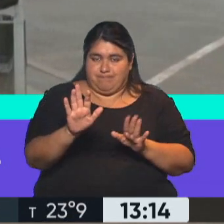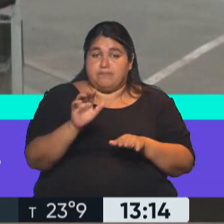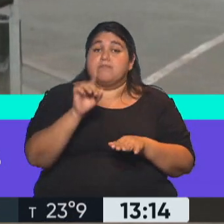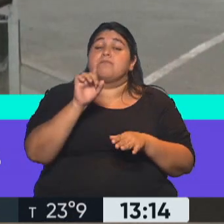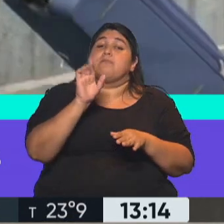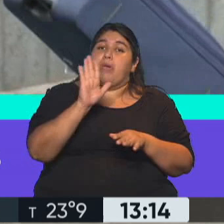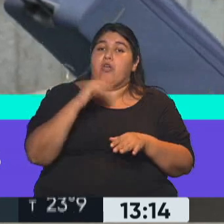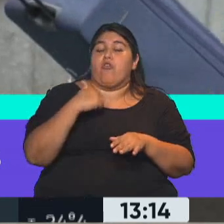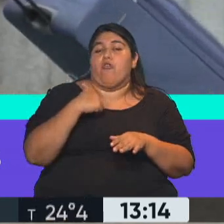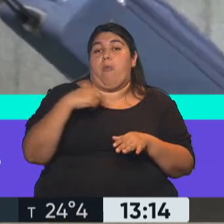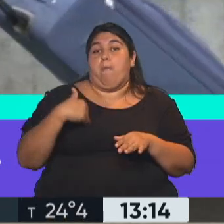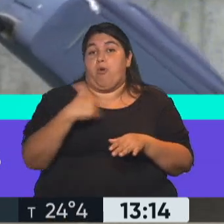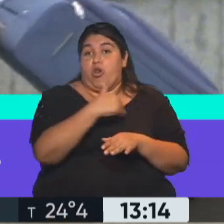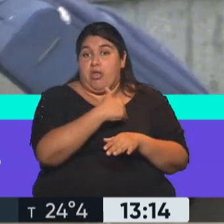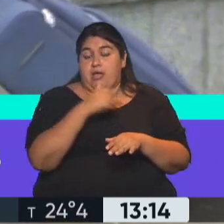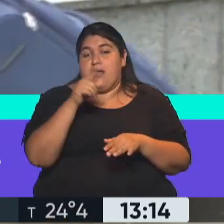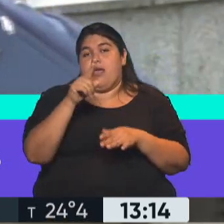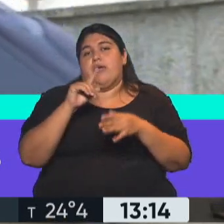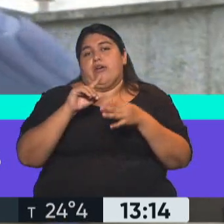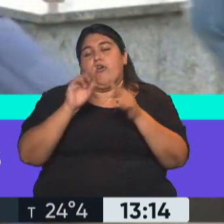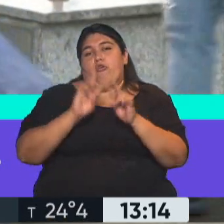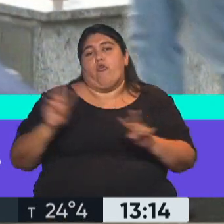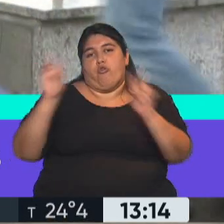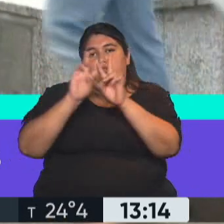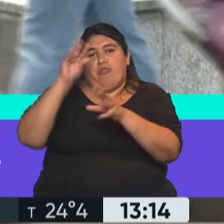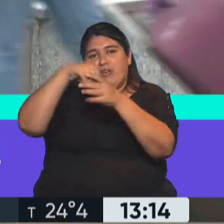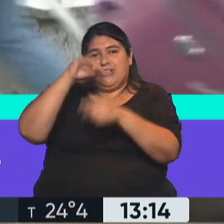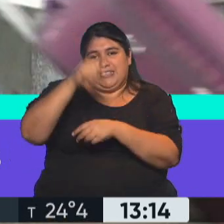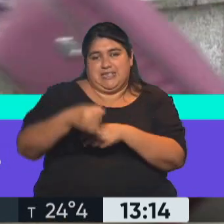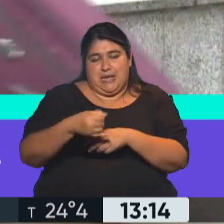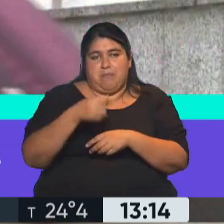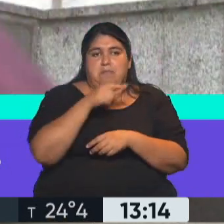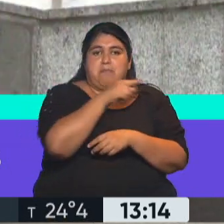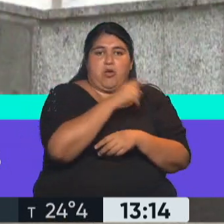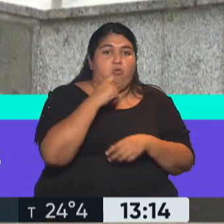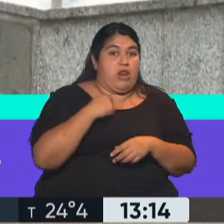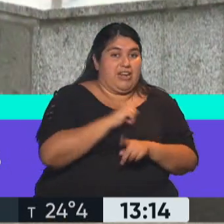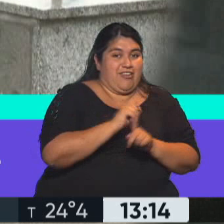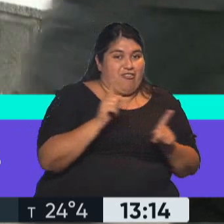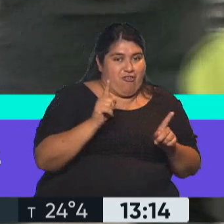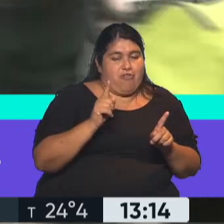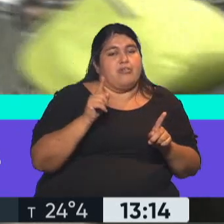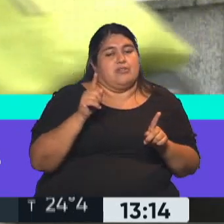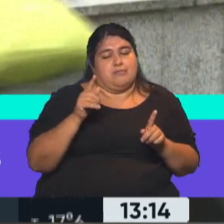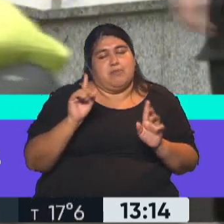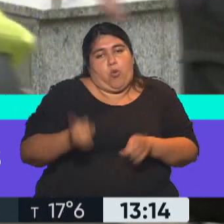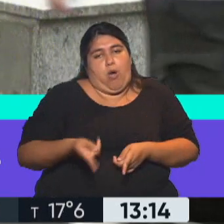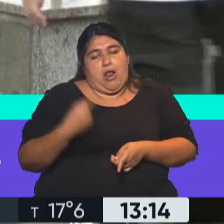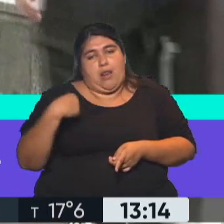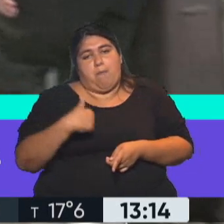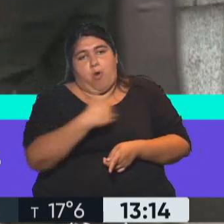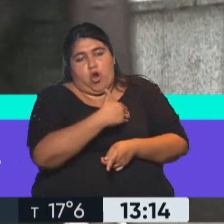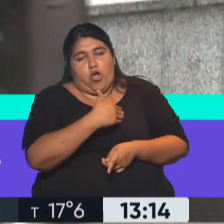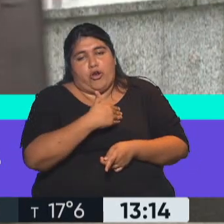Europea y Ucrania no es parte de la Unión Europea, en este momento creo que se están flexibilizando los controles para el ingreso a Polonia